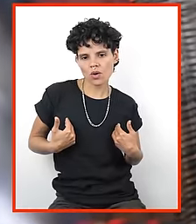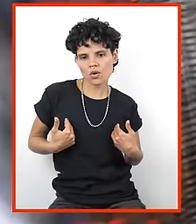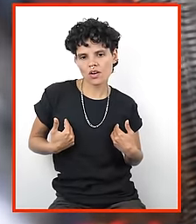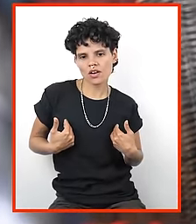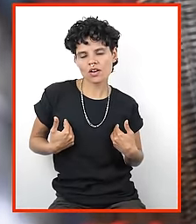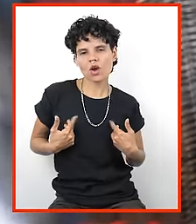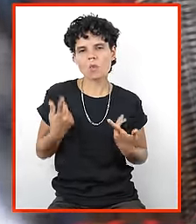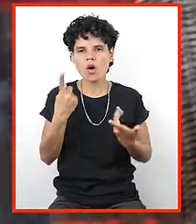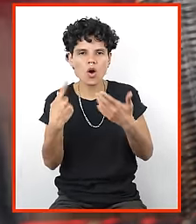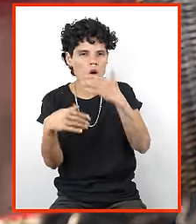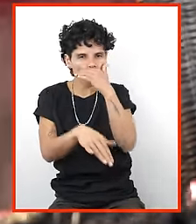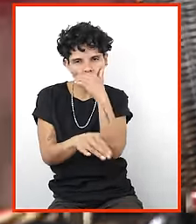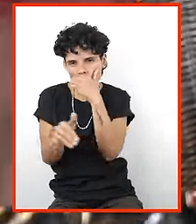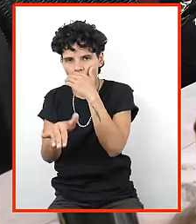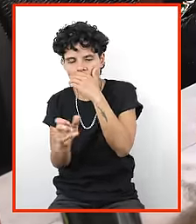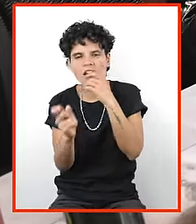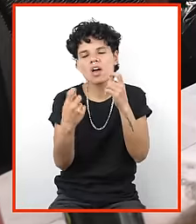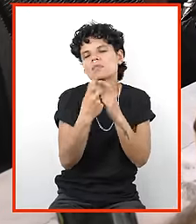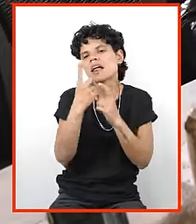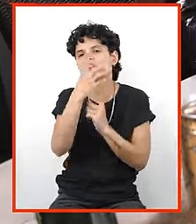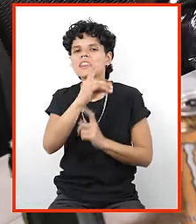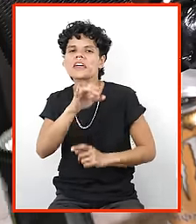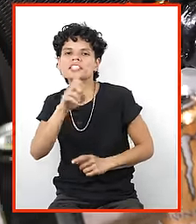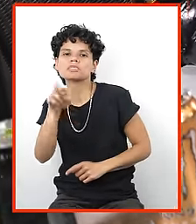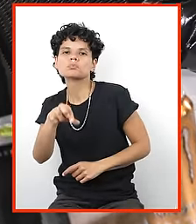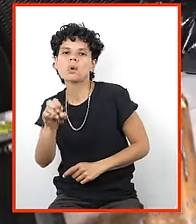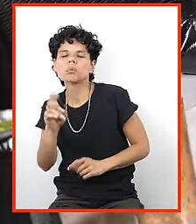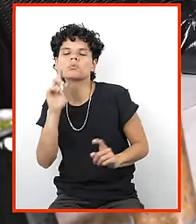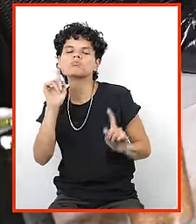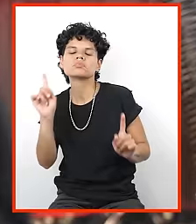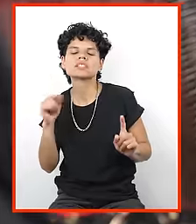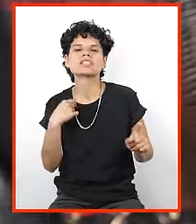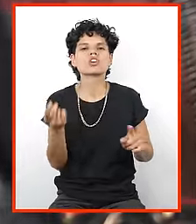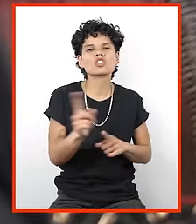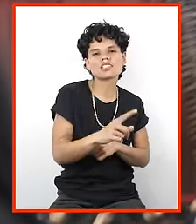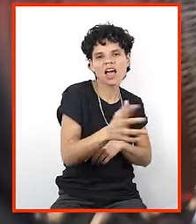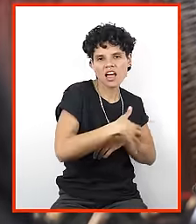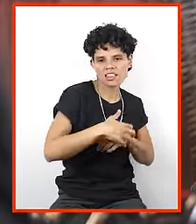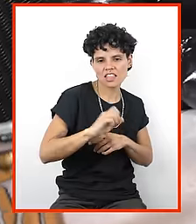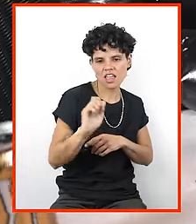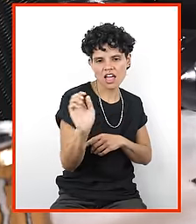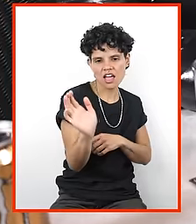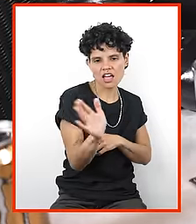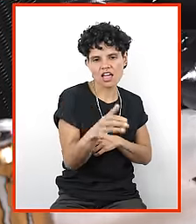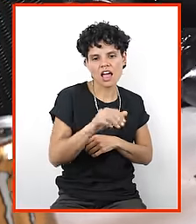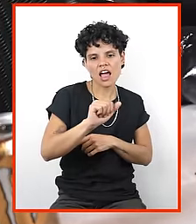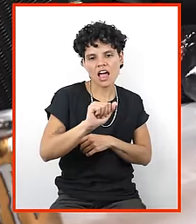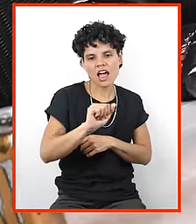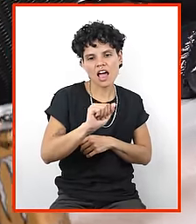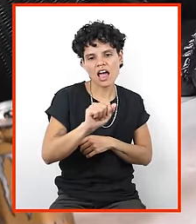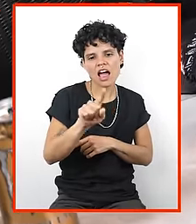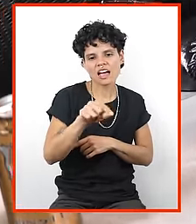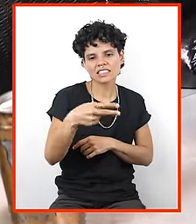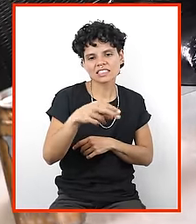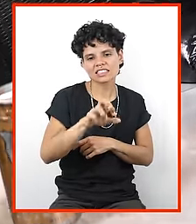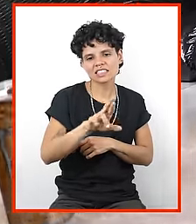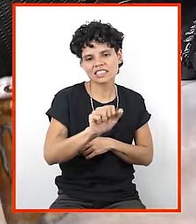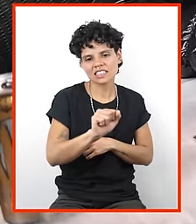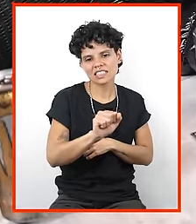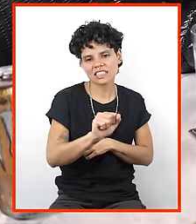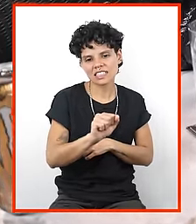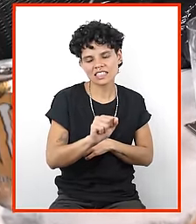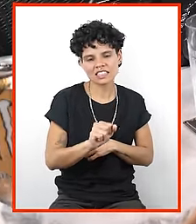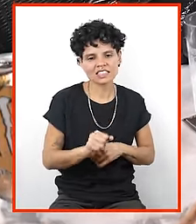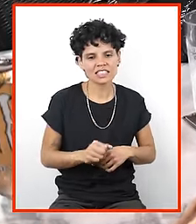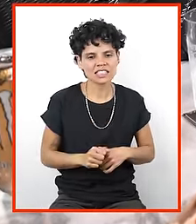un poquito más... Ya, pero para, y hace ahí, dice, Gatita Shera. Gatita Shera. Ah, sí. Pero Shera. Ashera. ¿Sabéis lo que